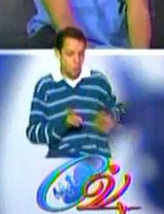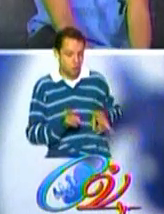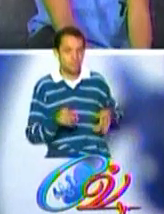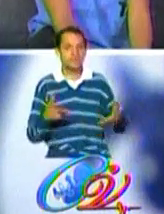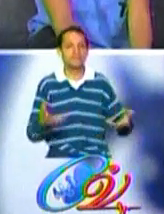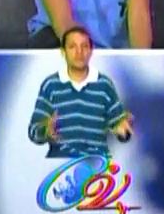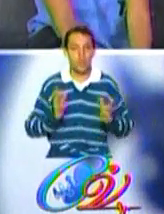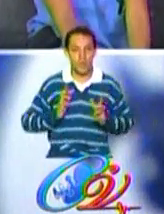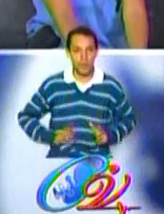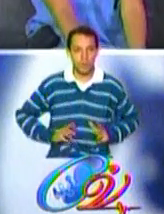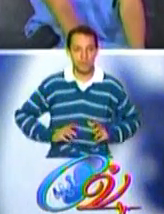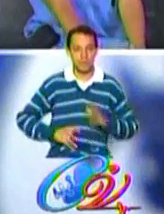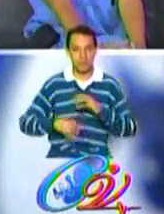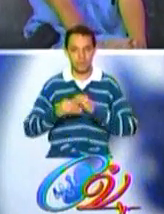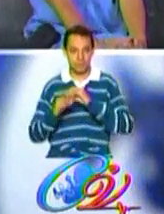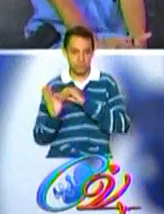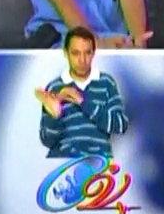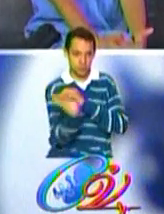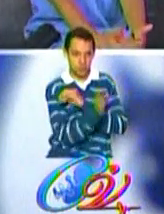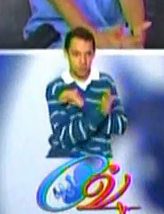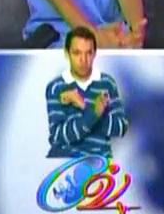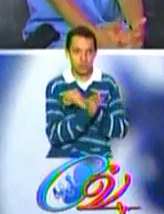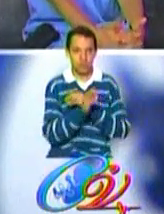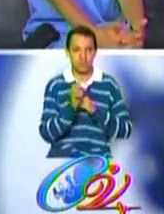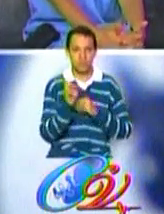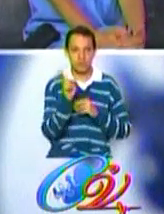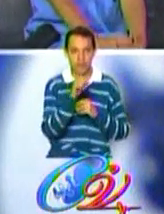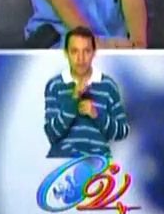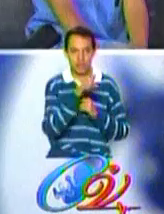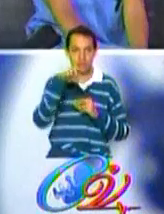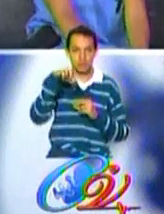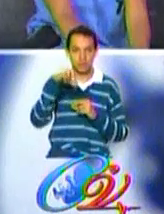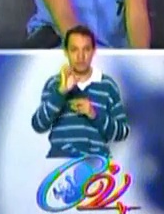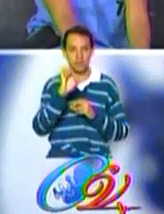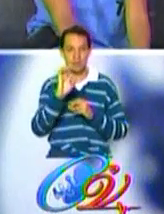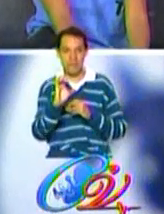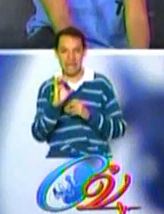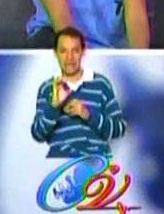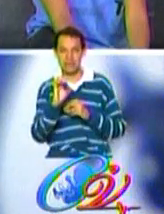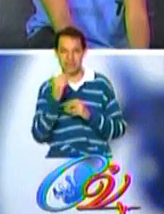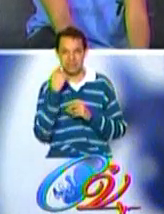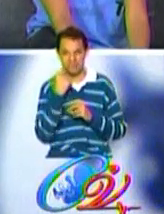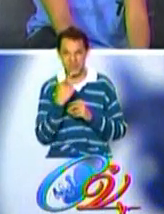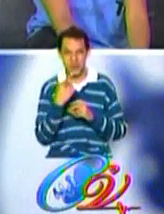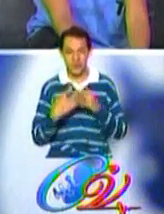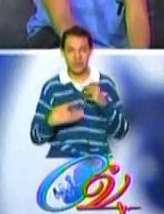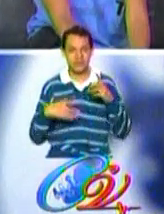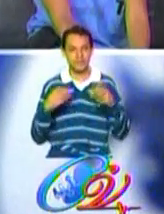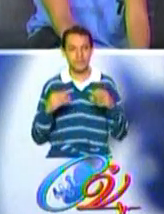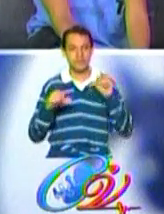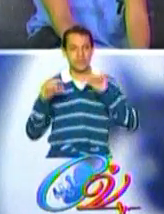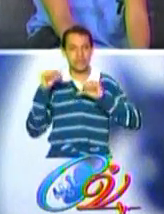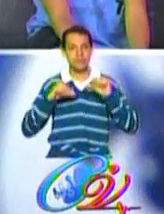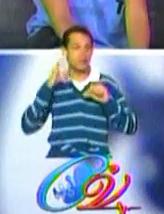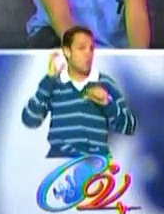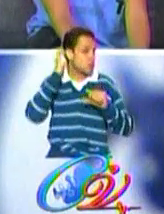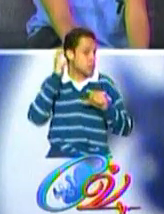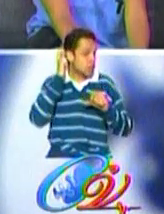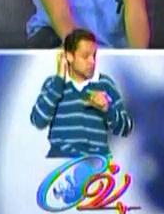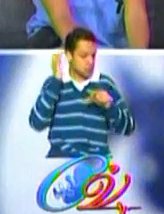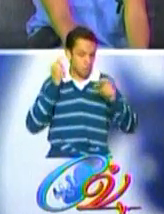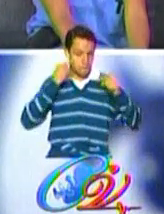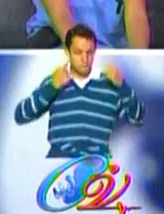es otro examen que se llama PET-scan, es para medir los tóxicos más o menos en el cerebro, ¿cierto?